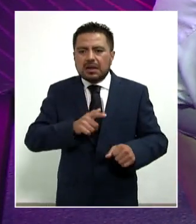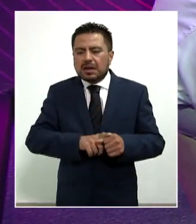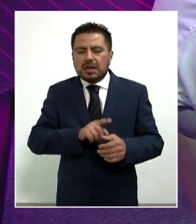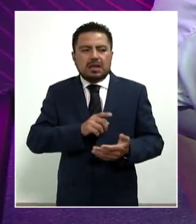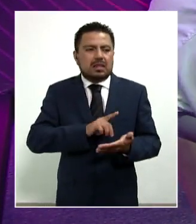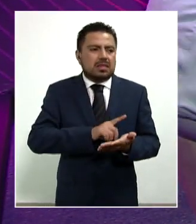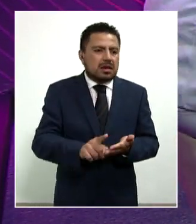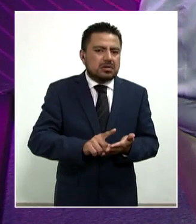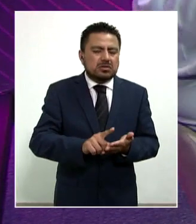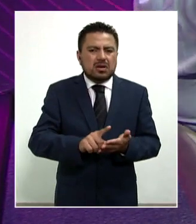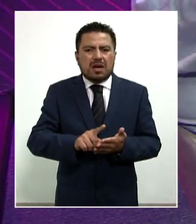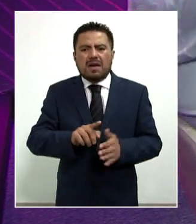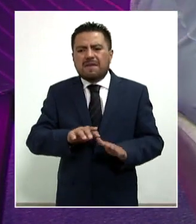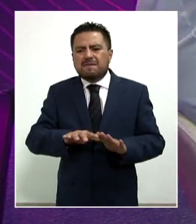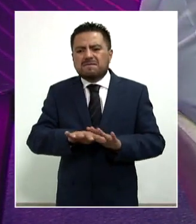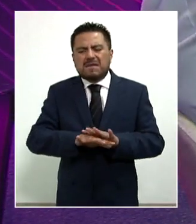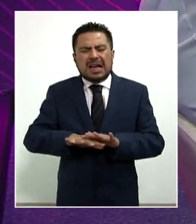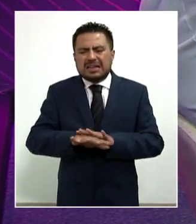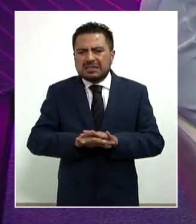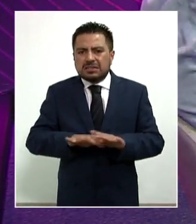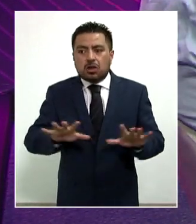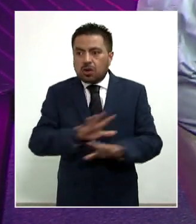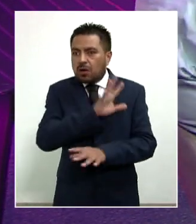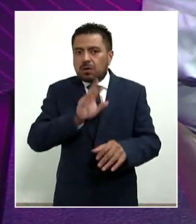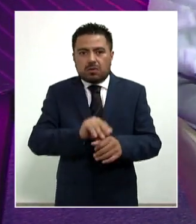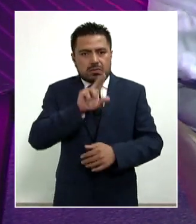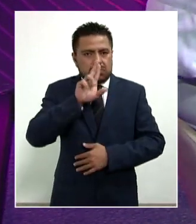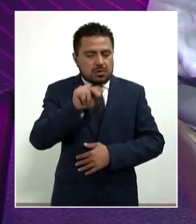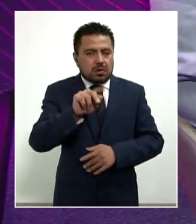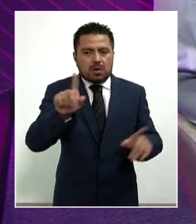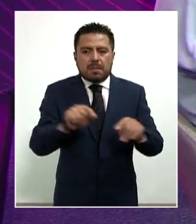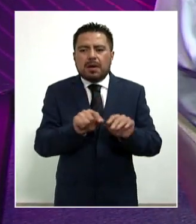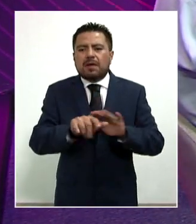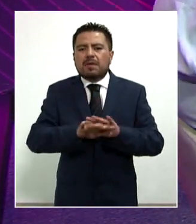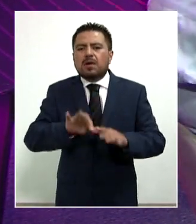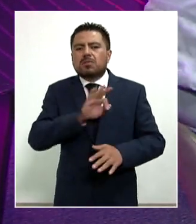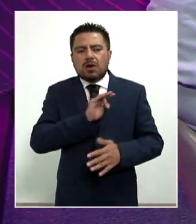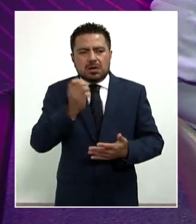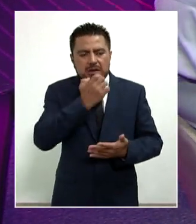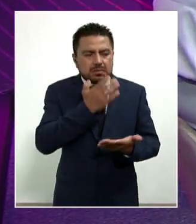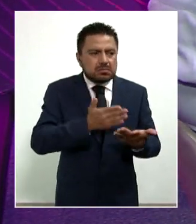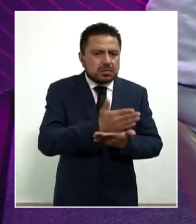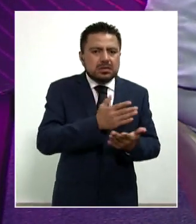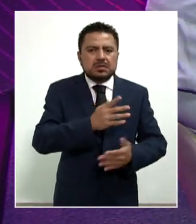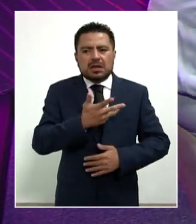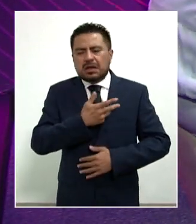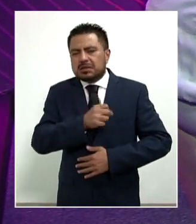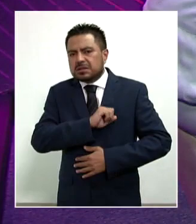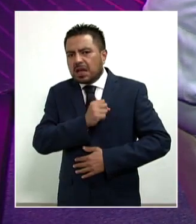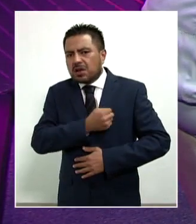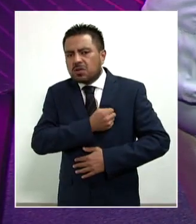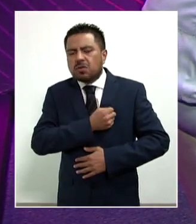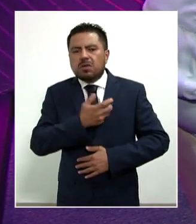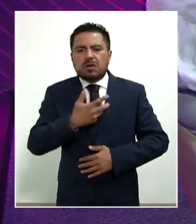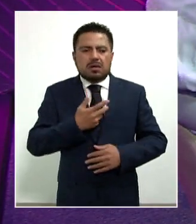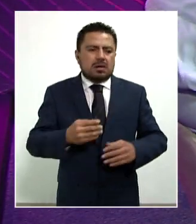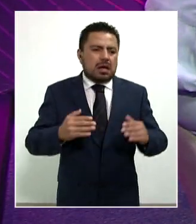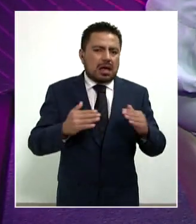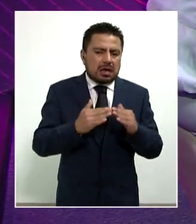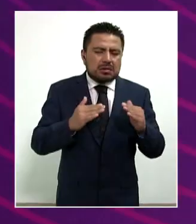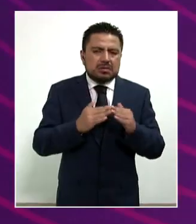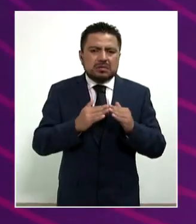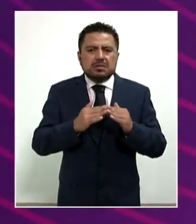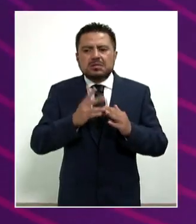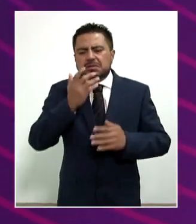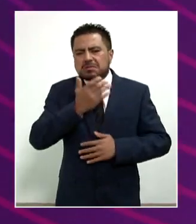derechos hiperbásicos, no el ejercicio total y pleno de los derechos, sino poder ir a la escuela, tener salud, tener una vivienda